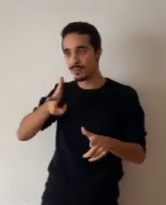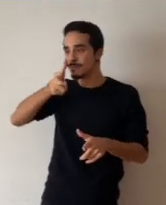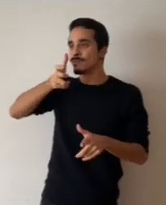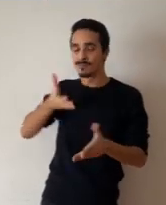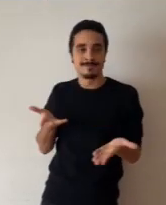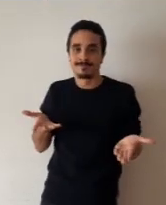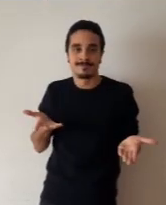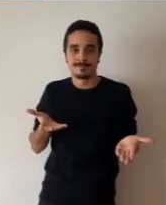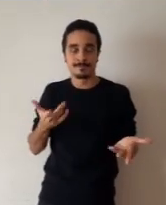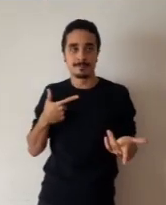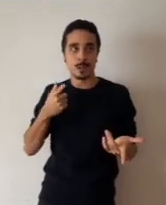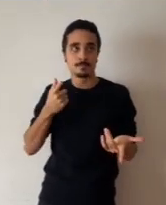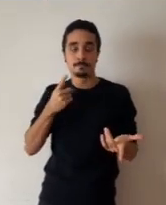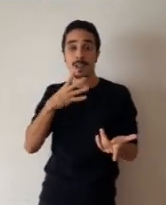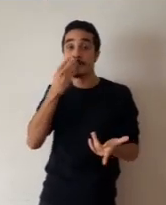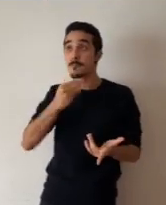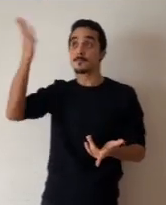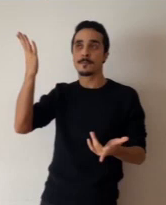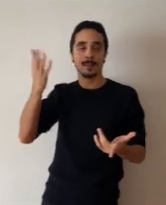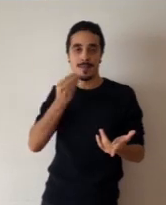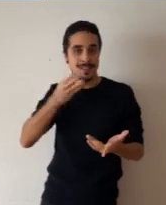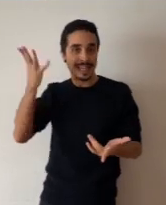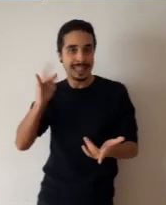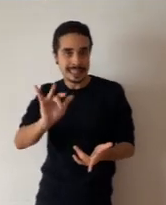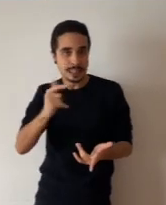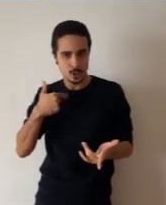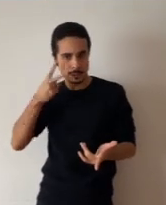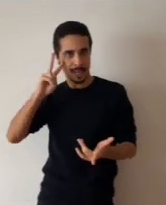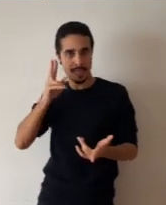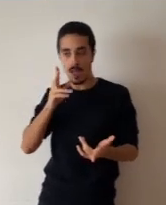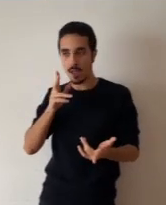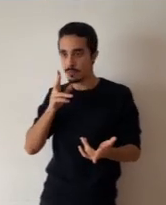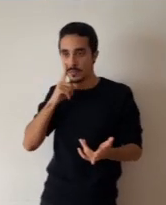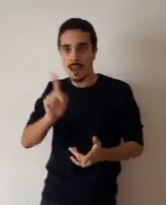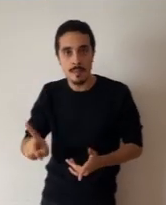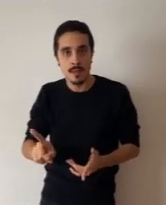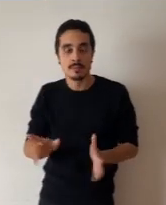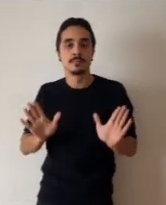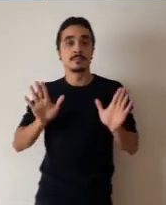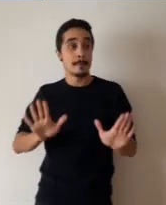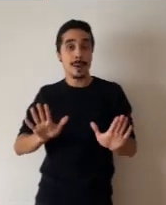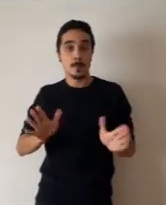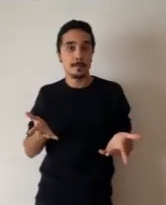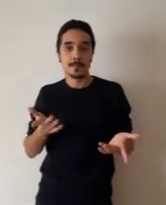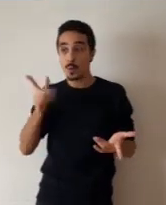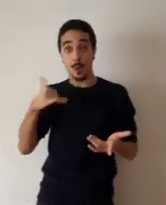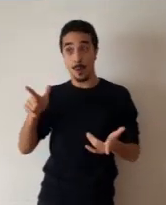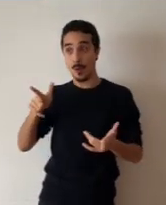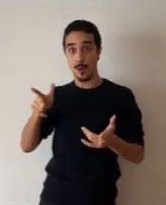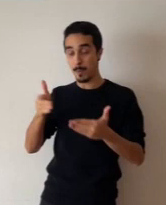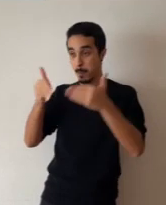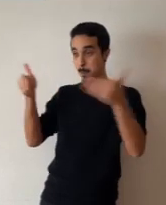este sentido. Afrezza fue una insulina fantástica, o sea, mi experiencia con la insulina inhalada